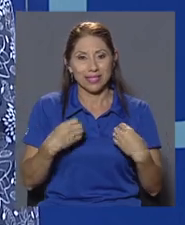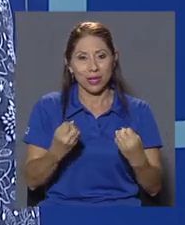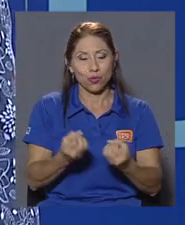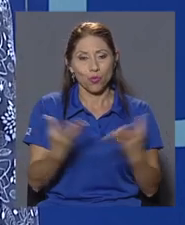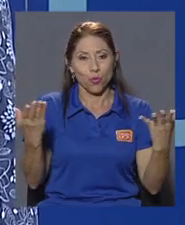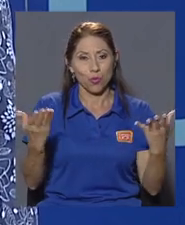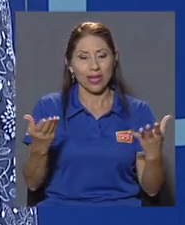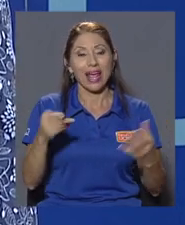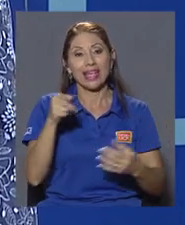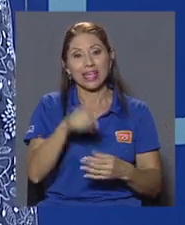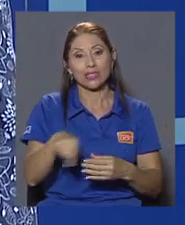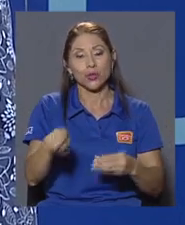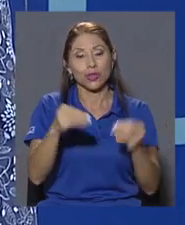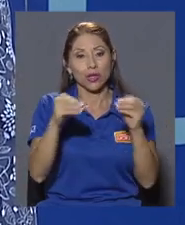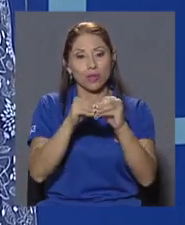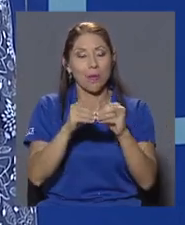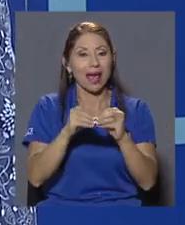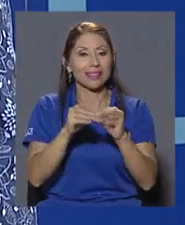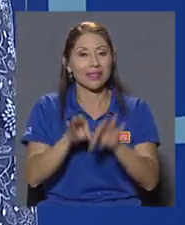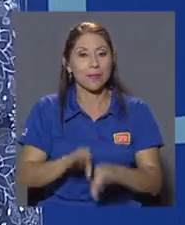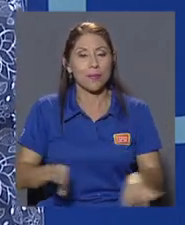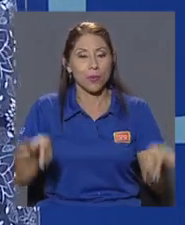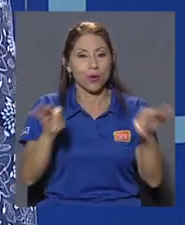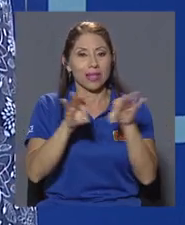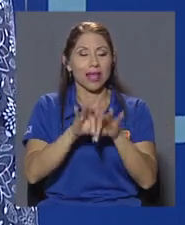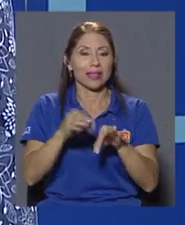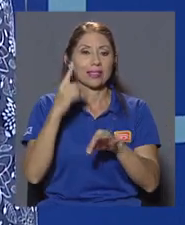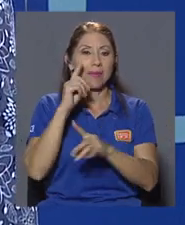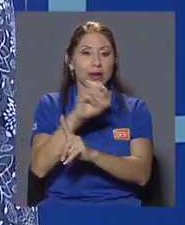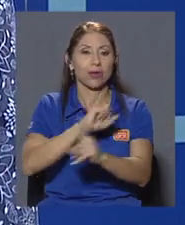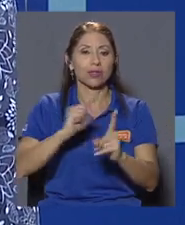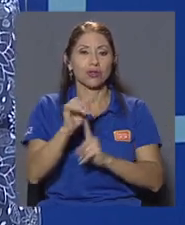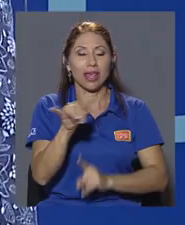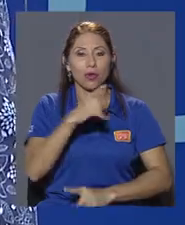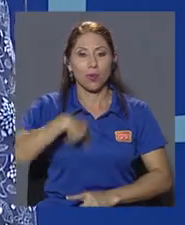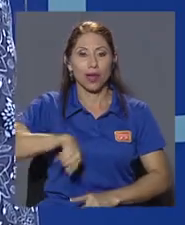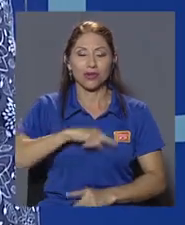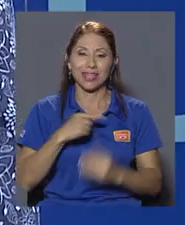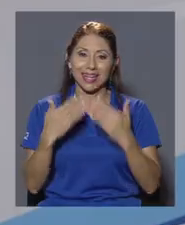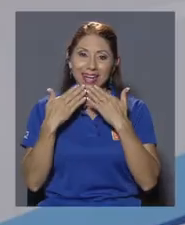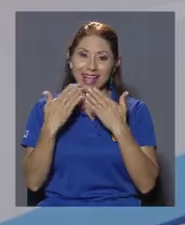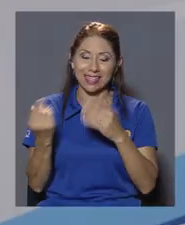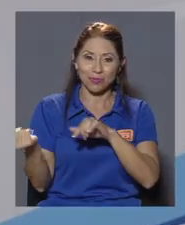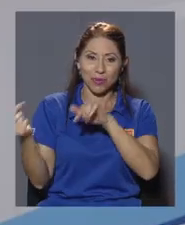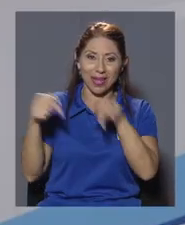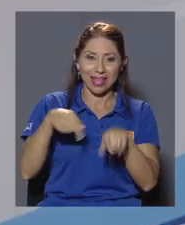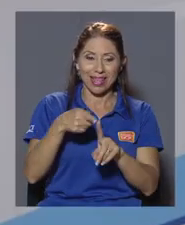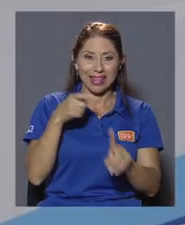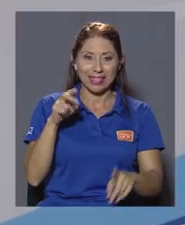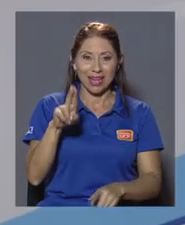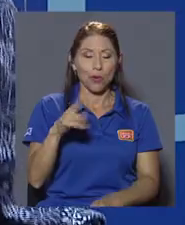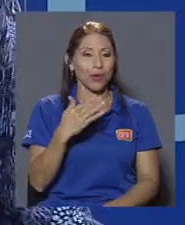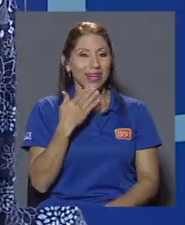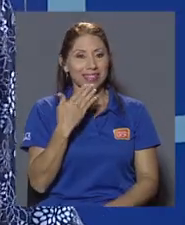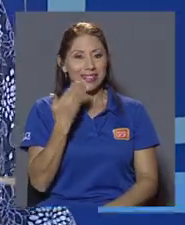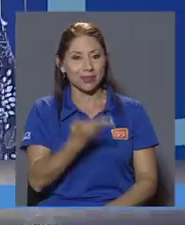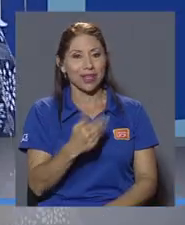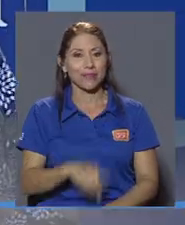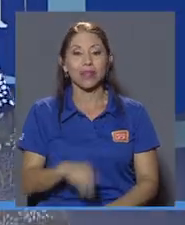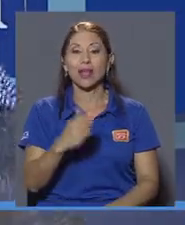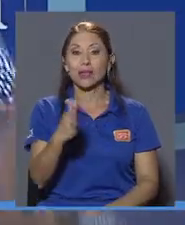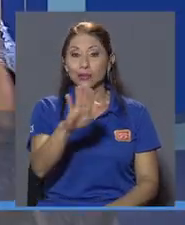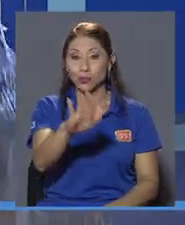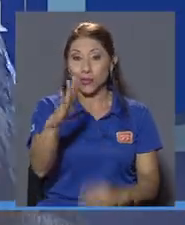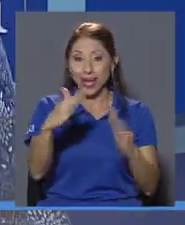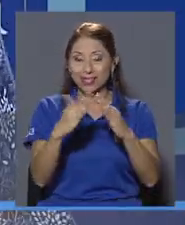pública que son de los más importantes para una sociedad como la nuestra muchísimas gracias a ustedes